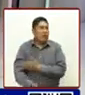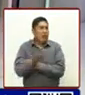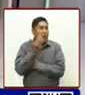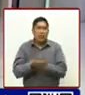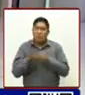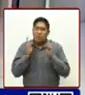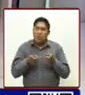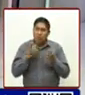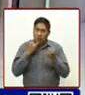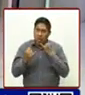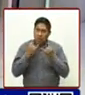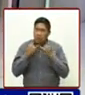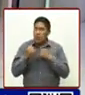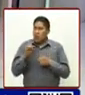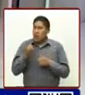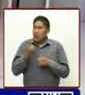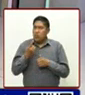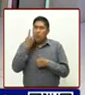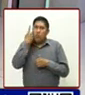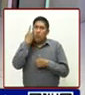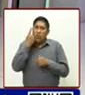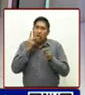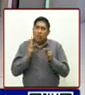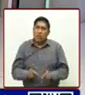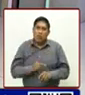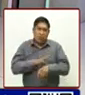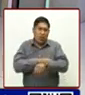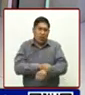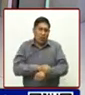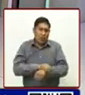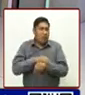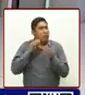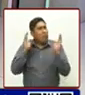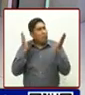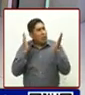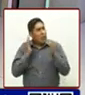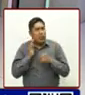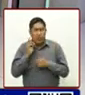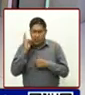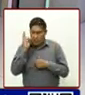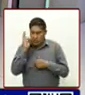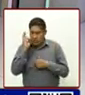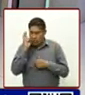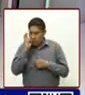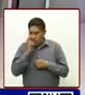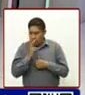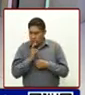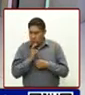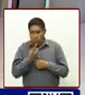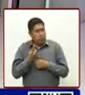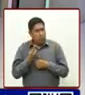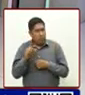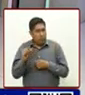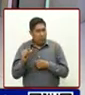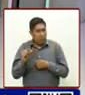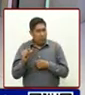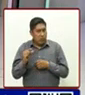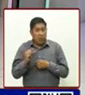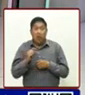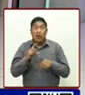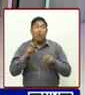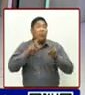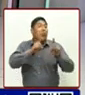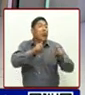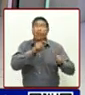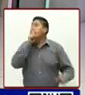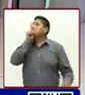la misma información, solamente hay una persona aprehendida bajo sospecha, pero no se tienen mayores detalles. Bastante hermética la